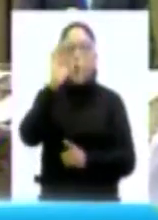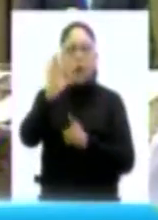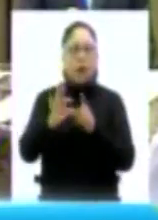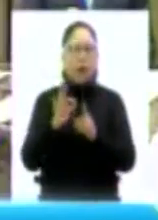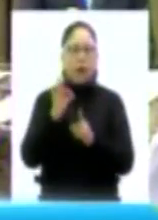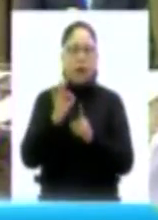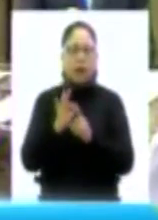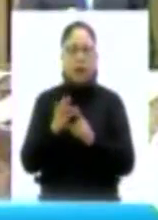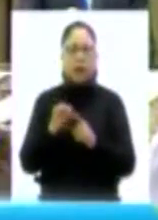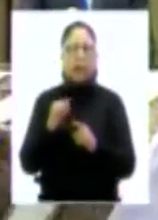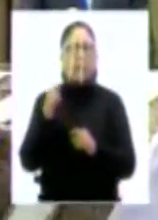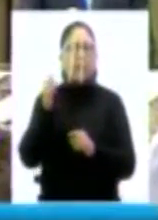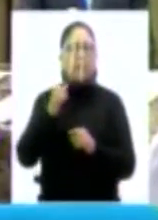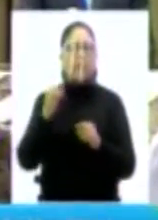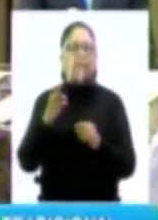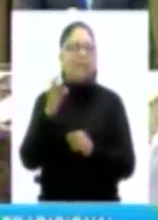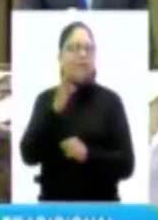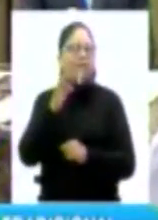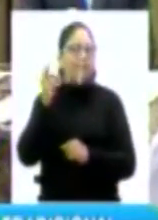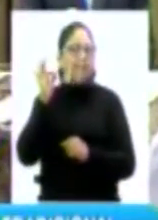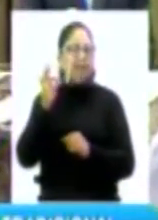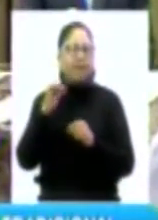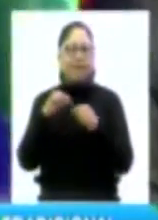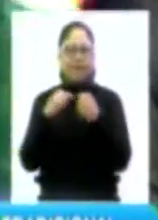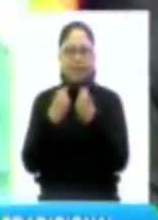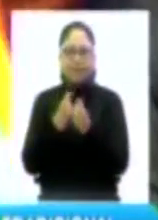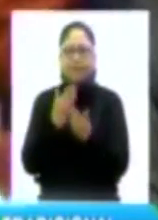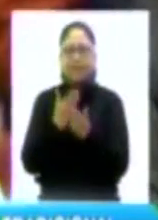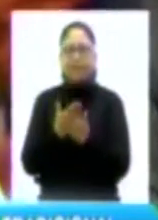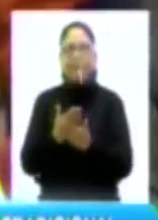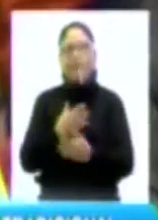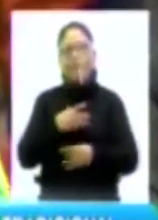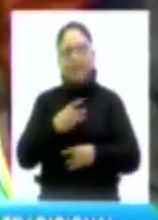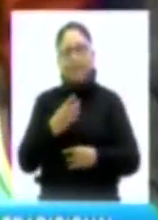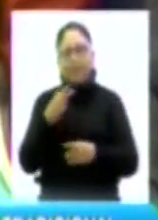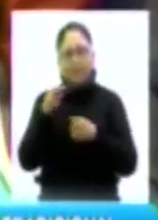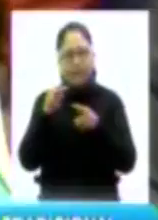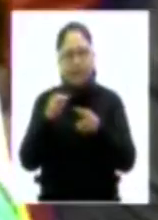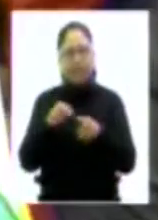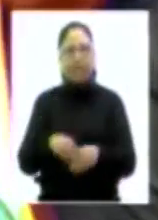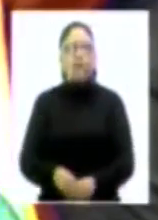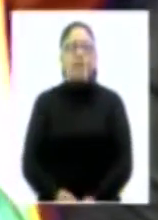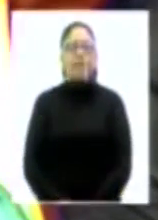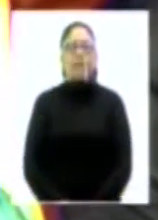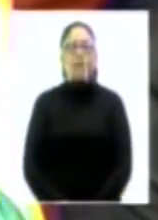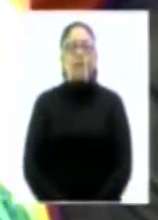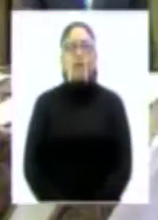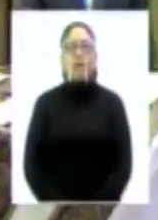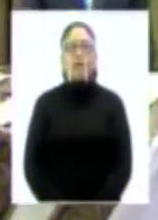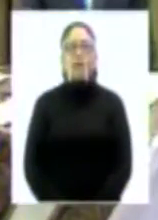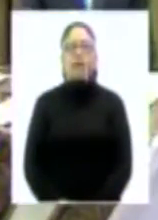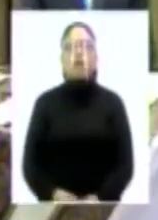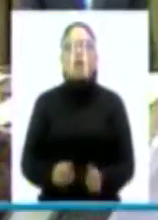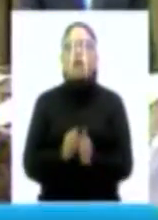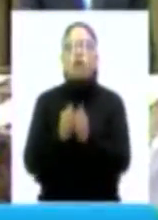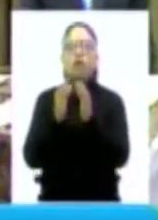de Mujeres Campesinas Bartolina Sisa, compañera, qué gusto verla. A nuestro compañero Octavio